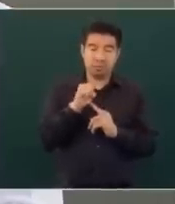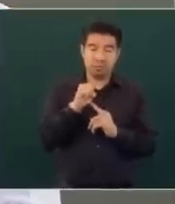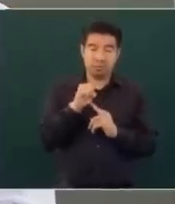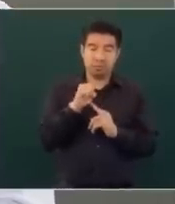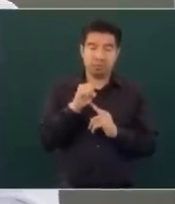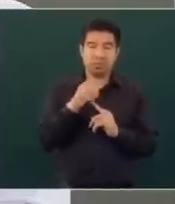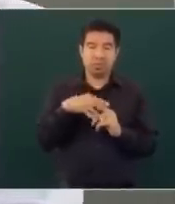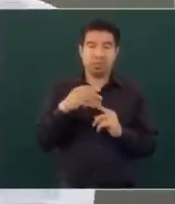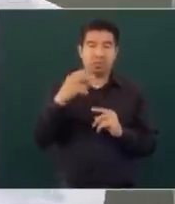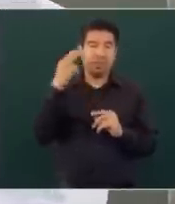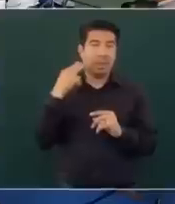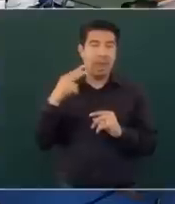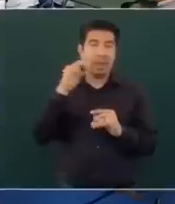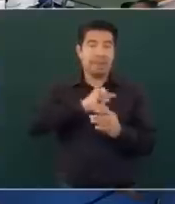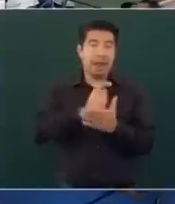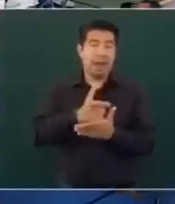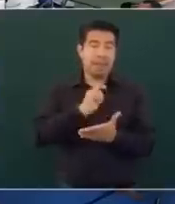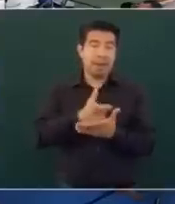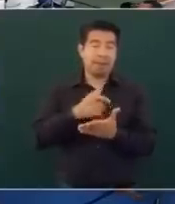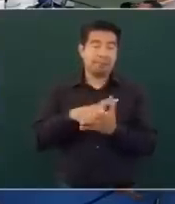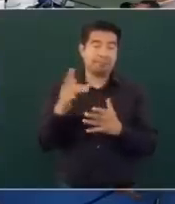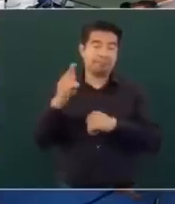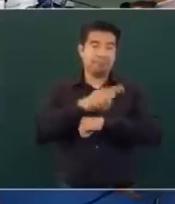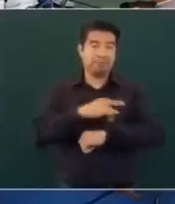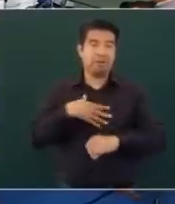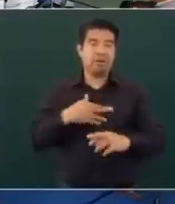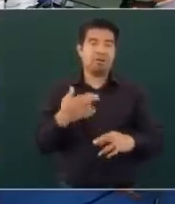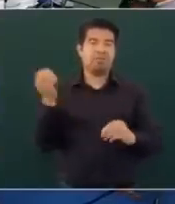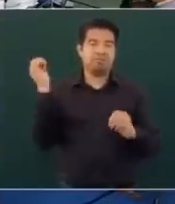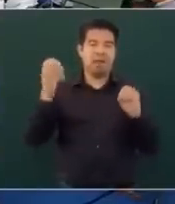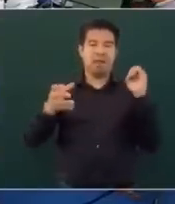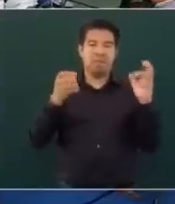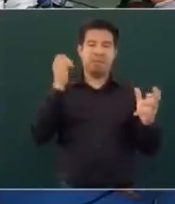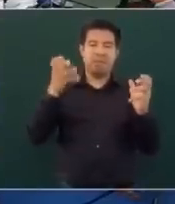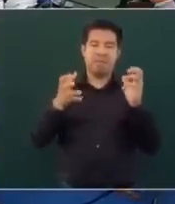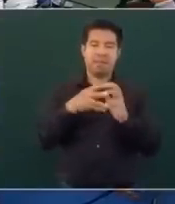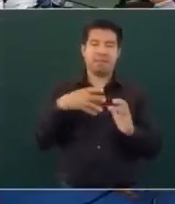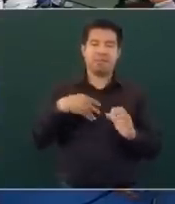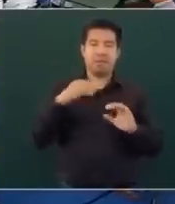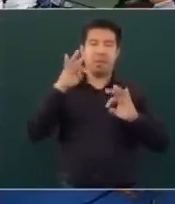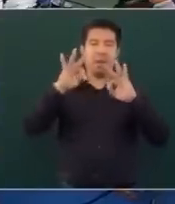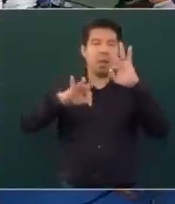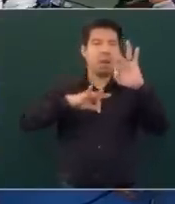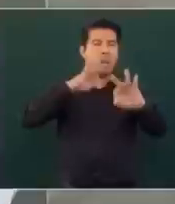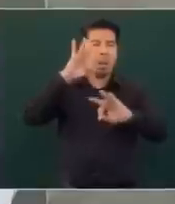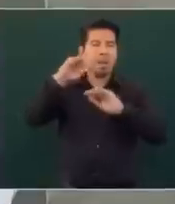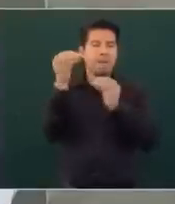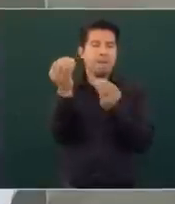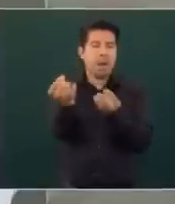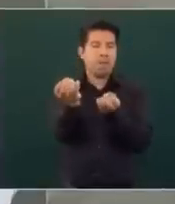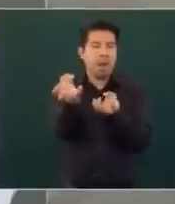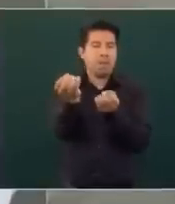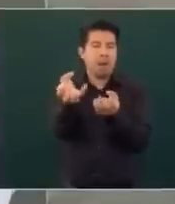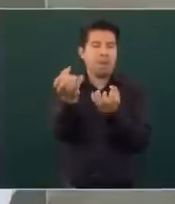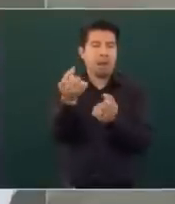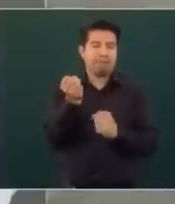para vivir colmados de atenciones, de privilegios, un fideicomiso